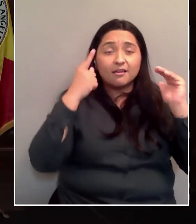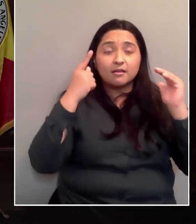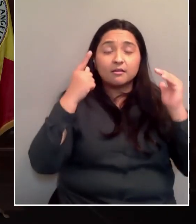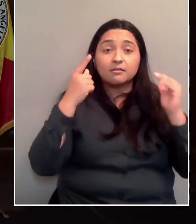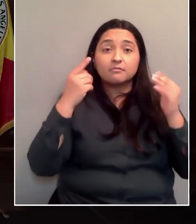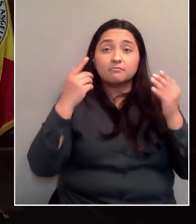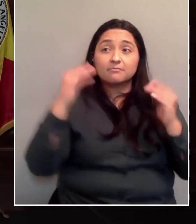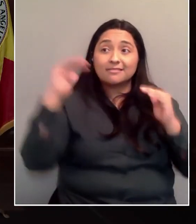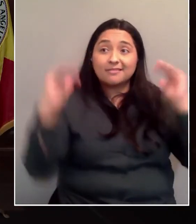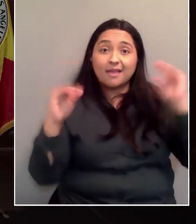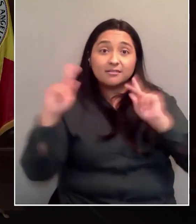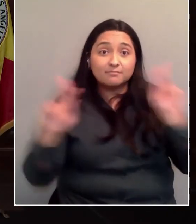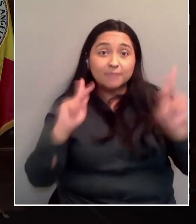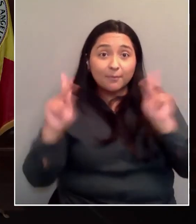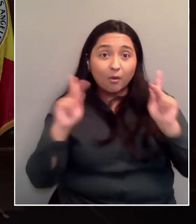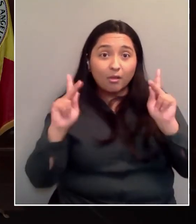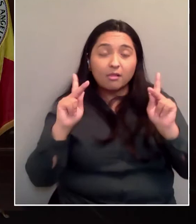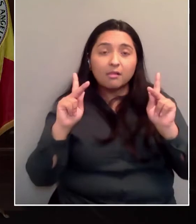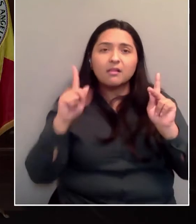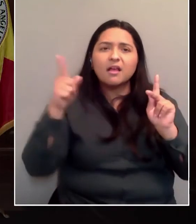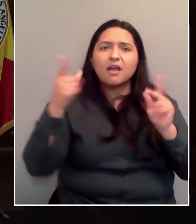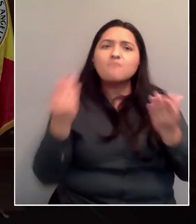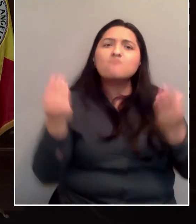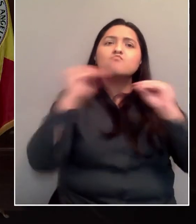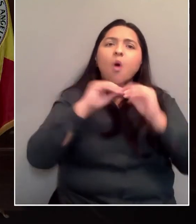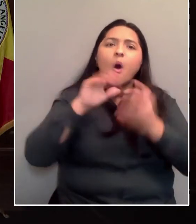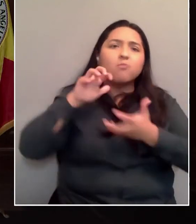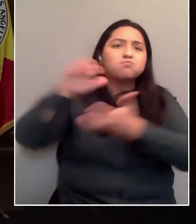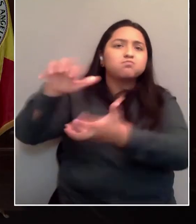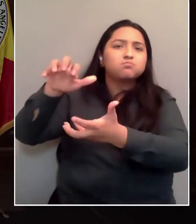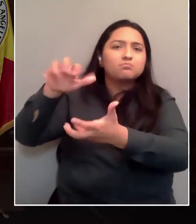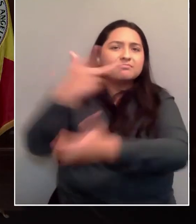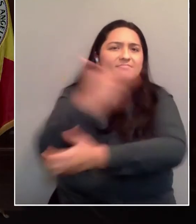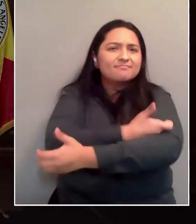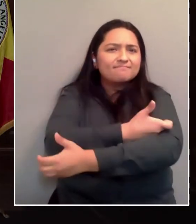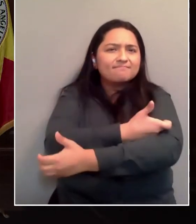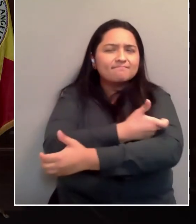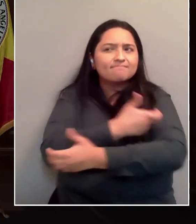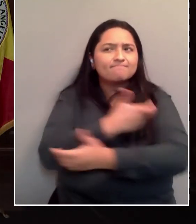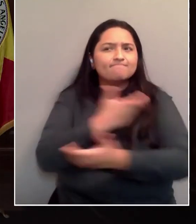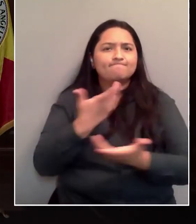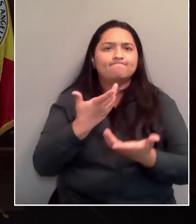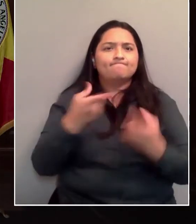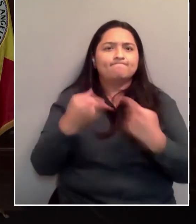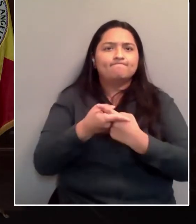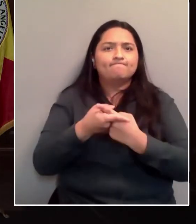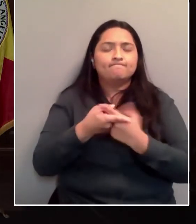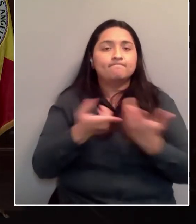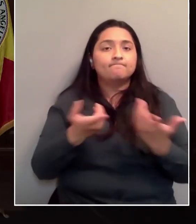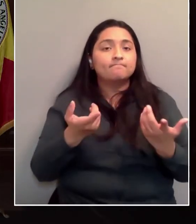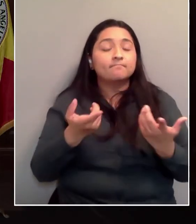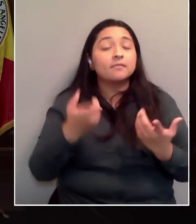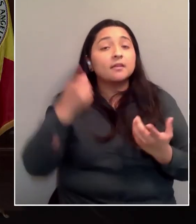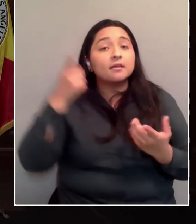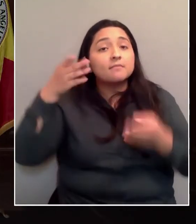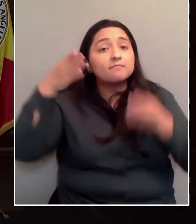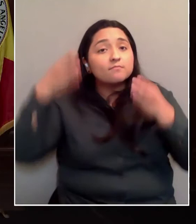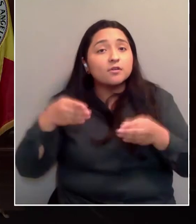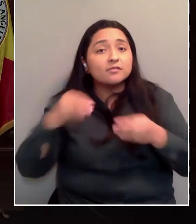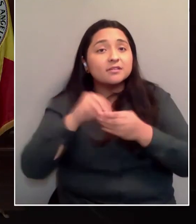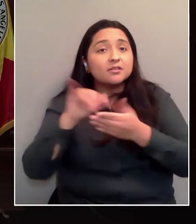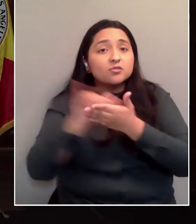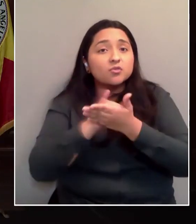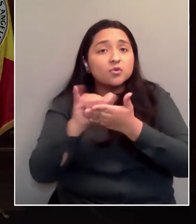Por eso una persona en Nueva York tiene la oportunidad de